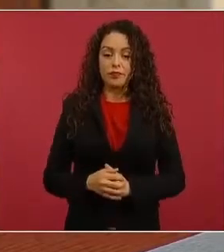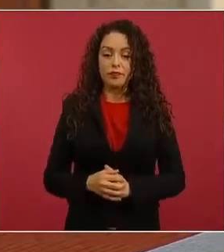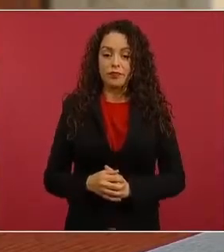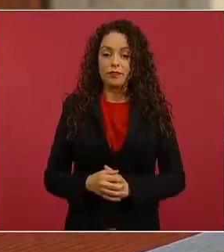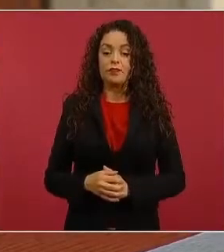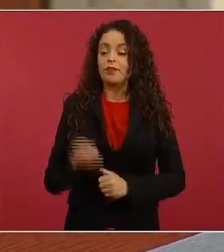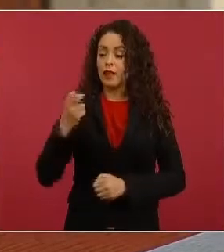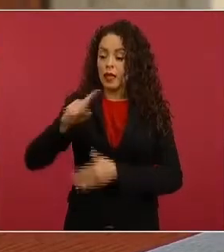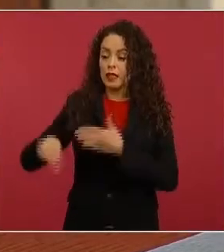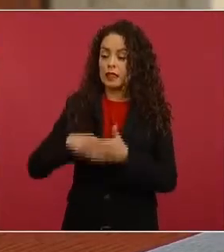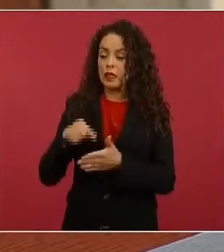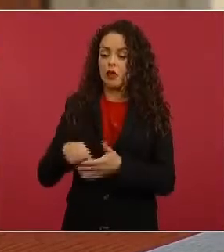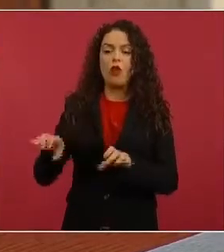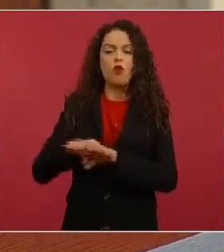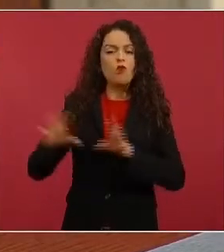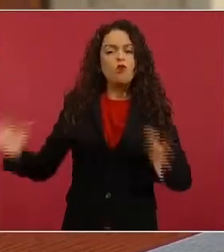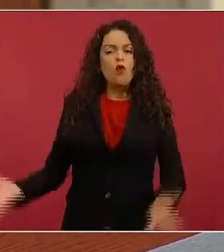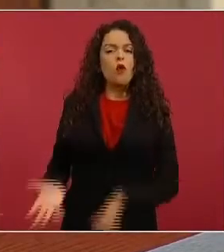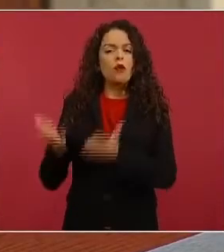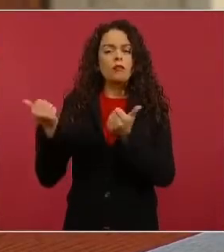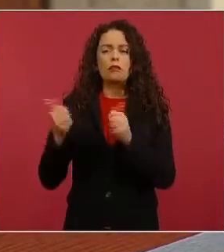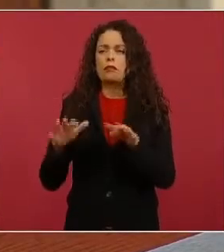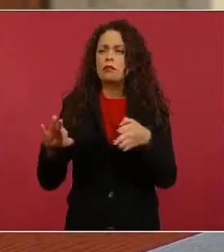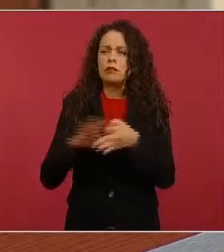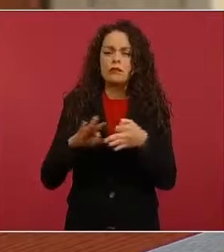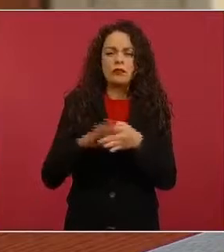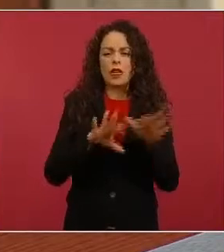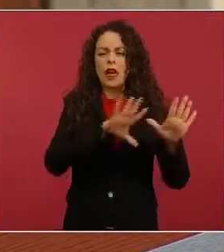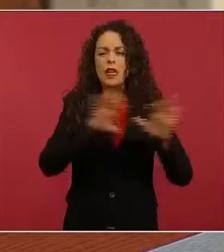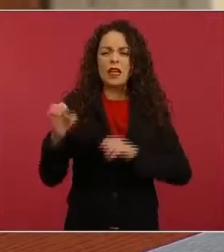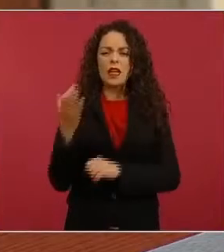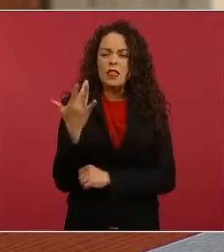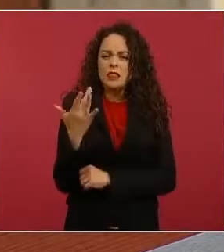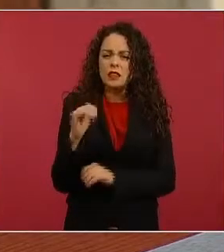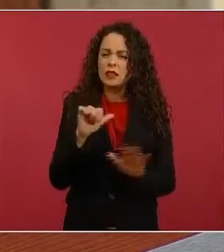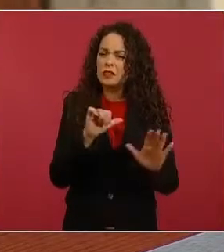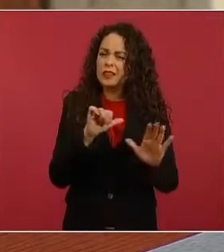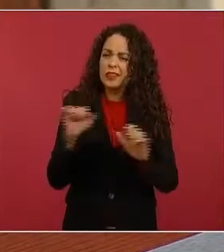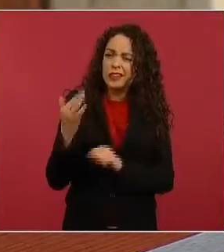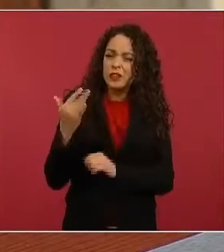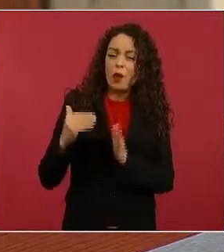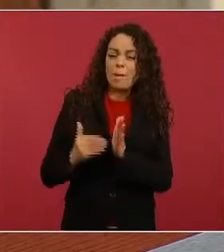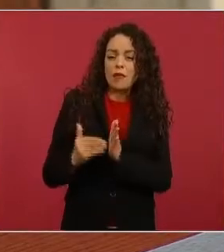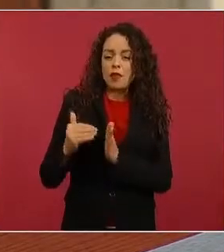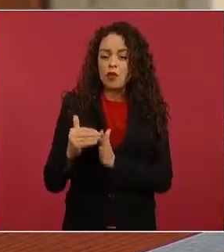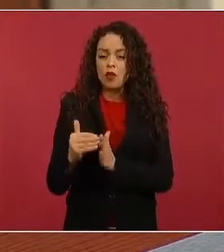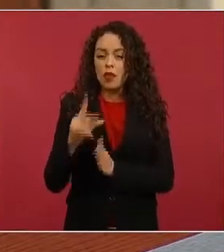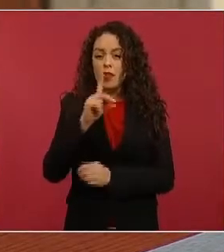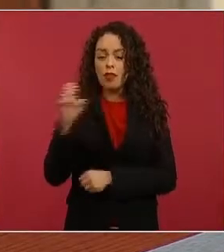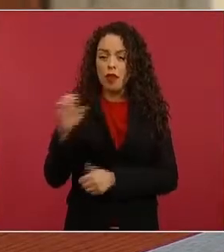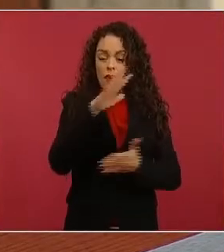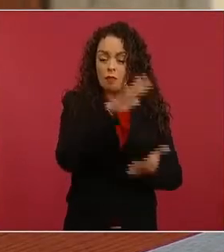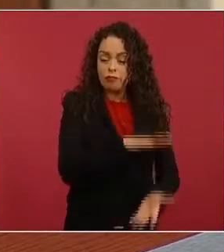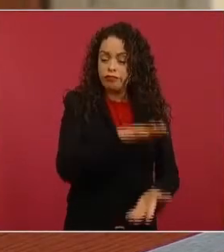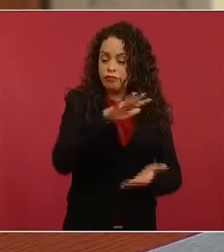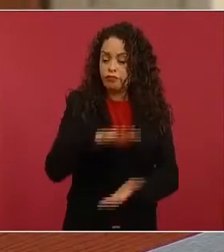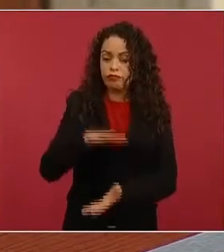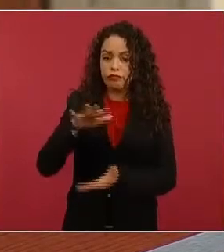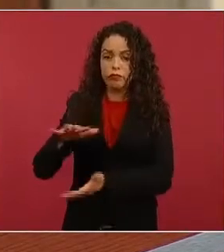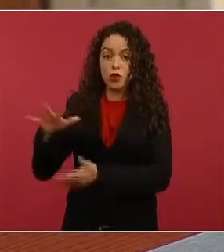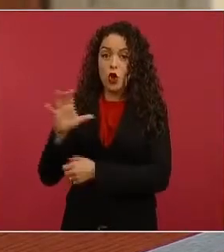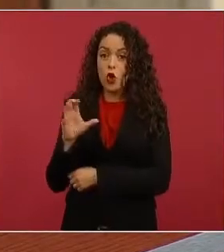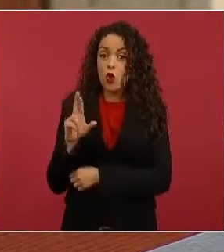del yacimiento es de entre 550 y 650 millones de barriles de petróleo